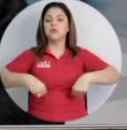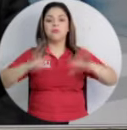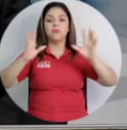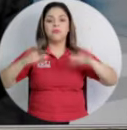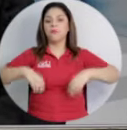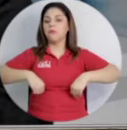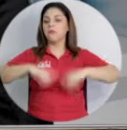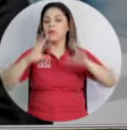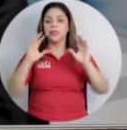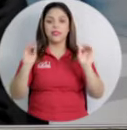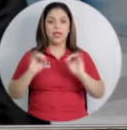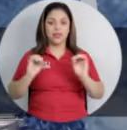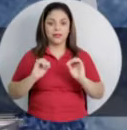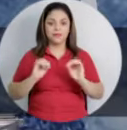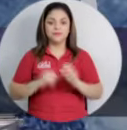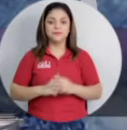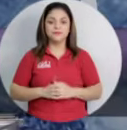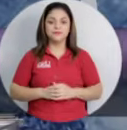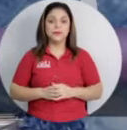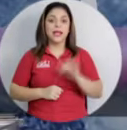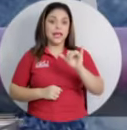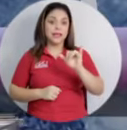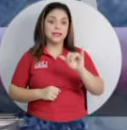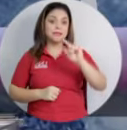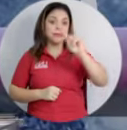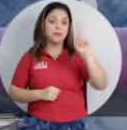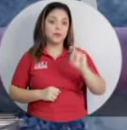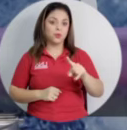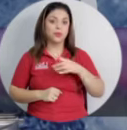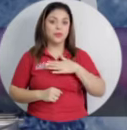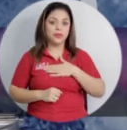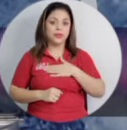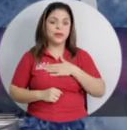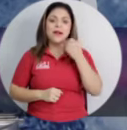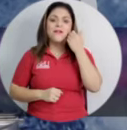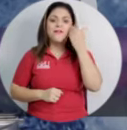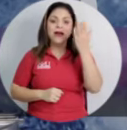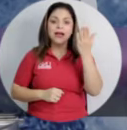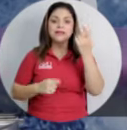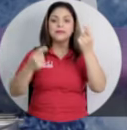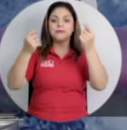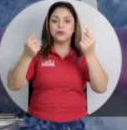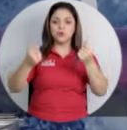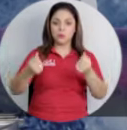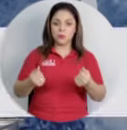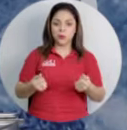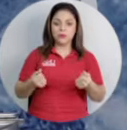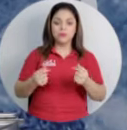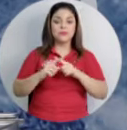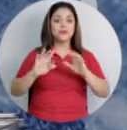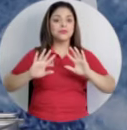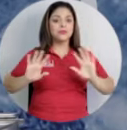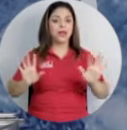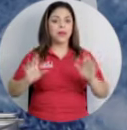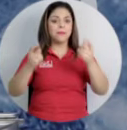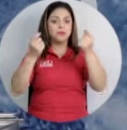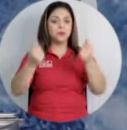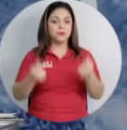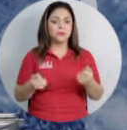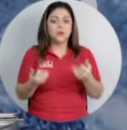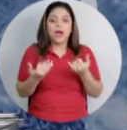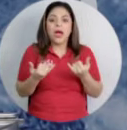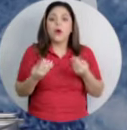nada. Esa era mi siguiente pregunta. Una vez que es muy fácil hacer el presupuesto, pero una vez que se hace, ¿cuáles